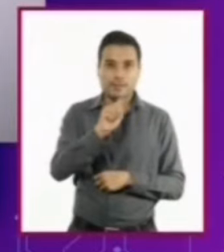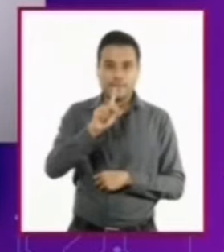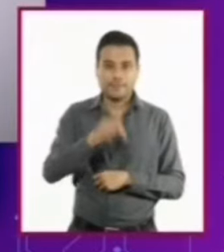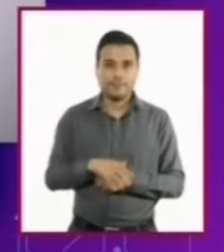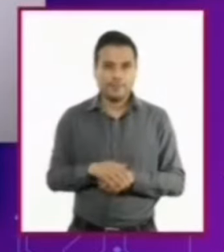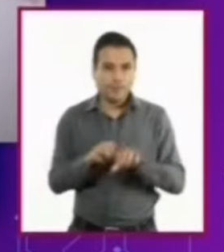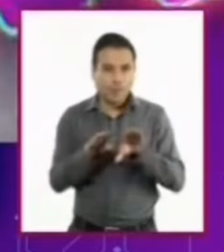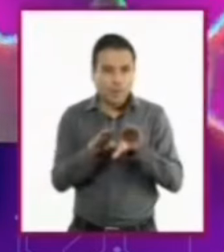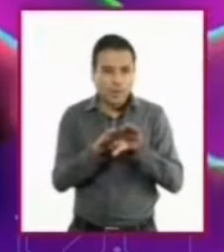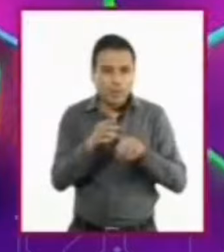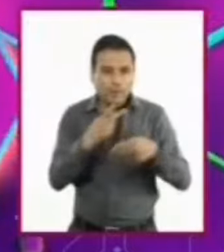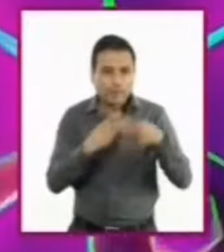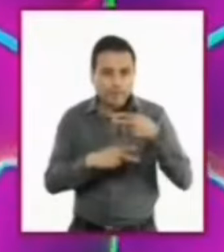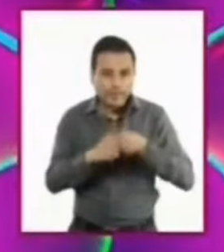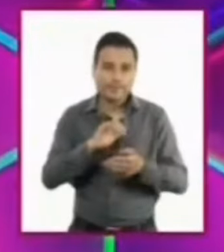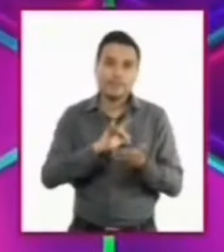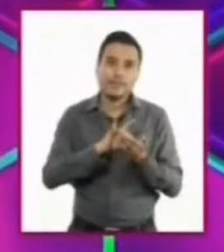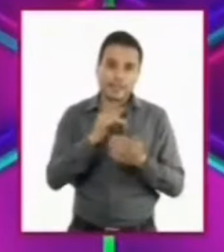y oxígeno.